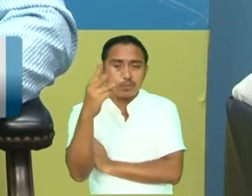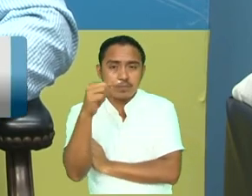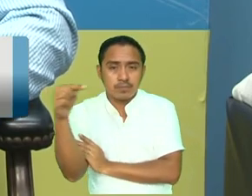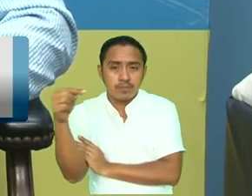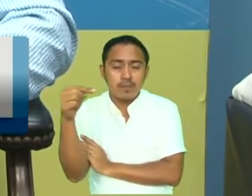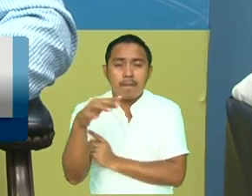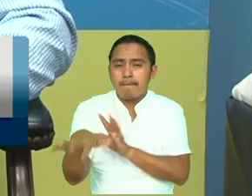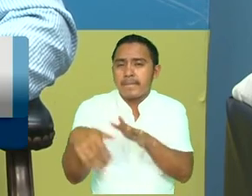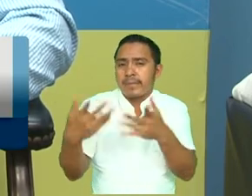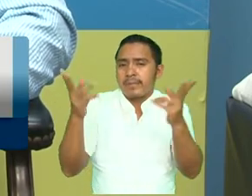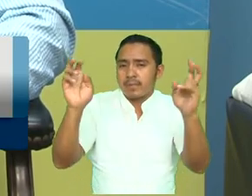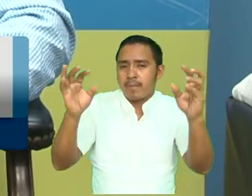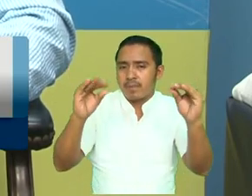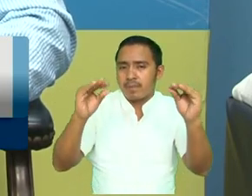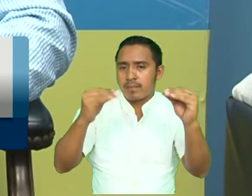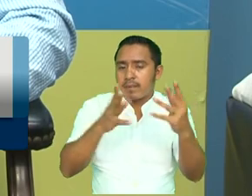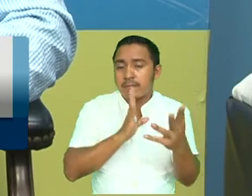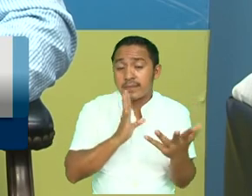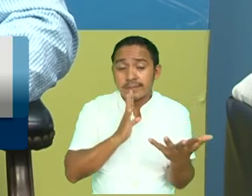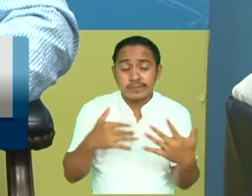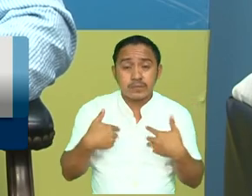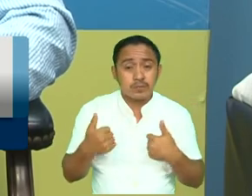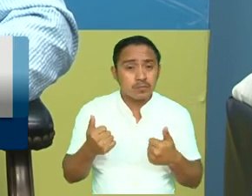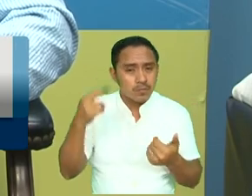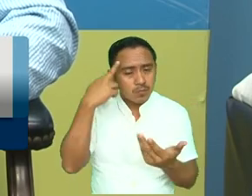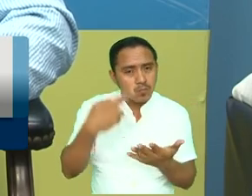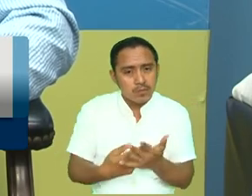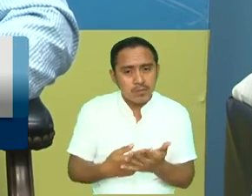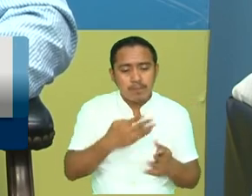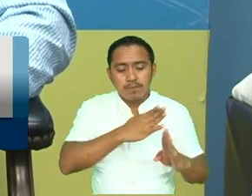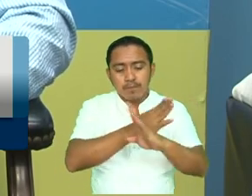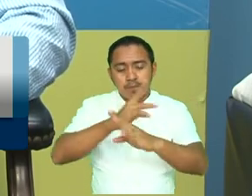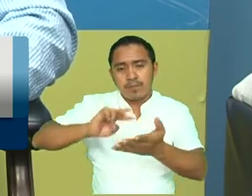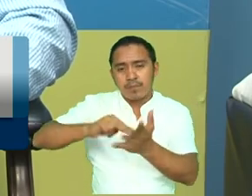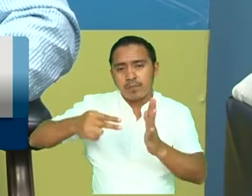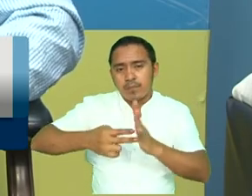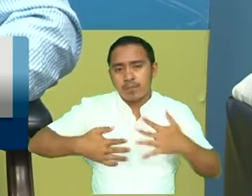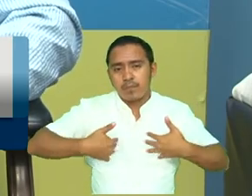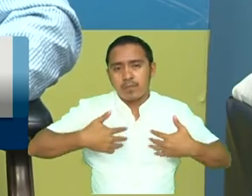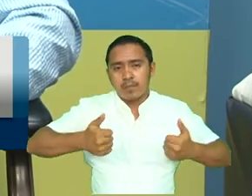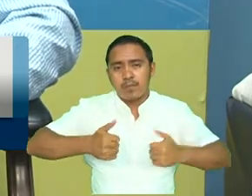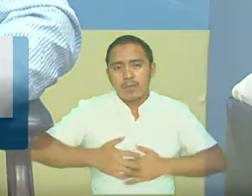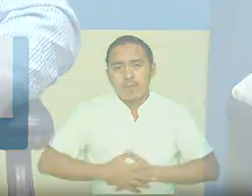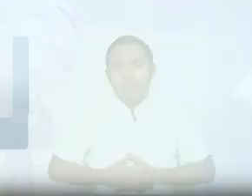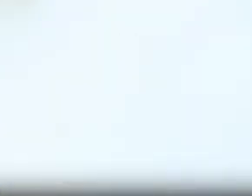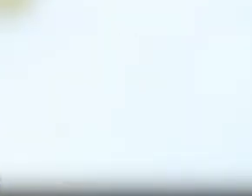para conversar sobre temas de salud. Recuerde también que prevenir es salud.